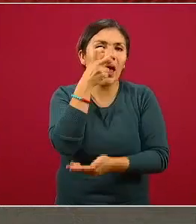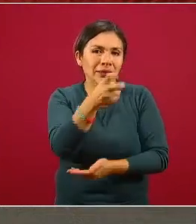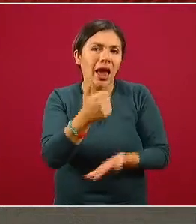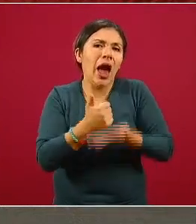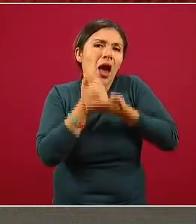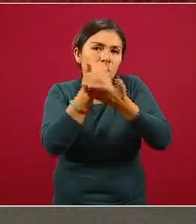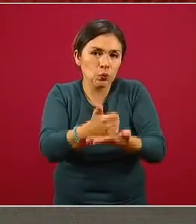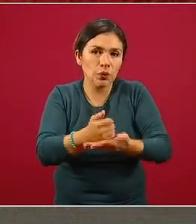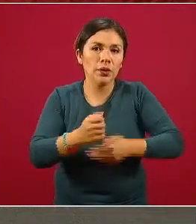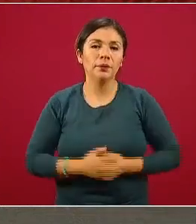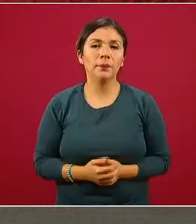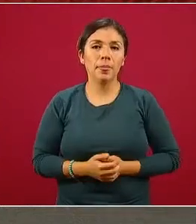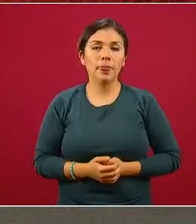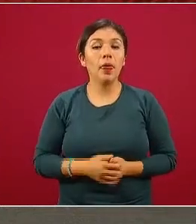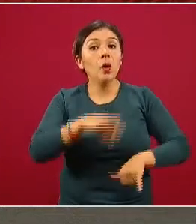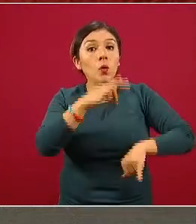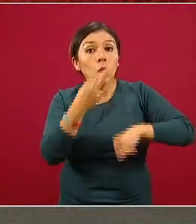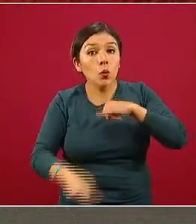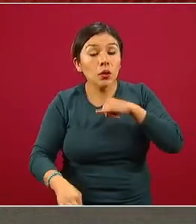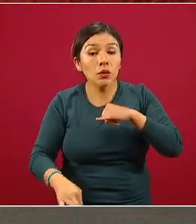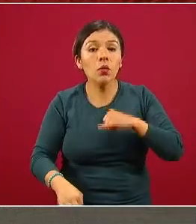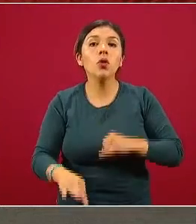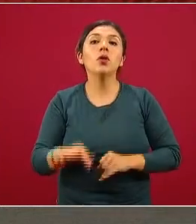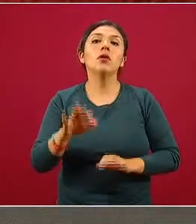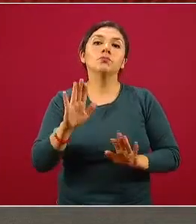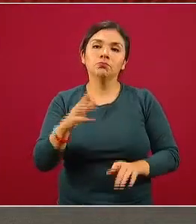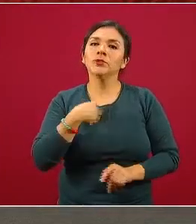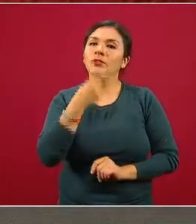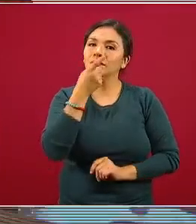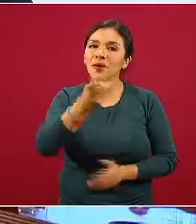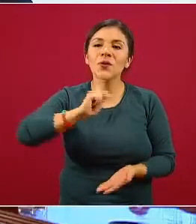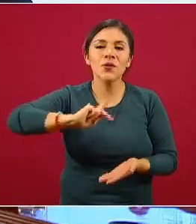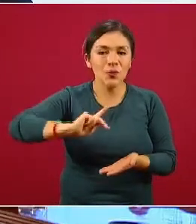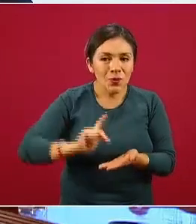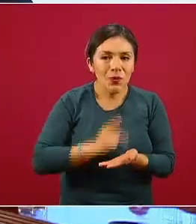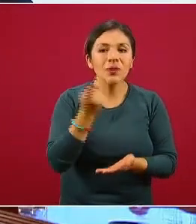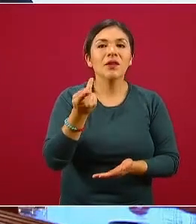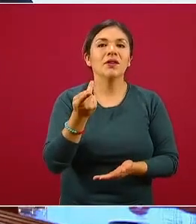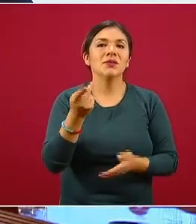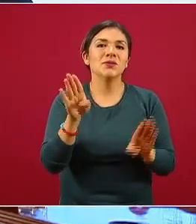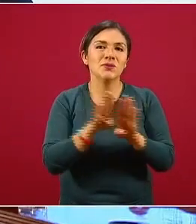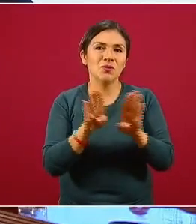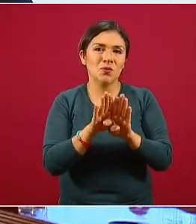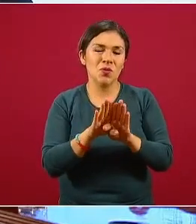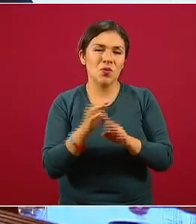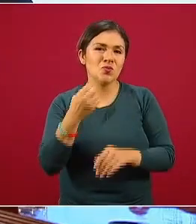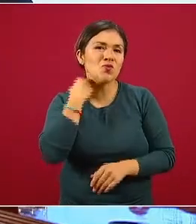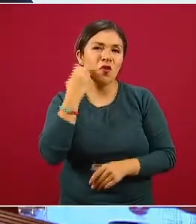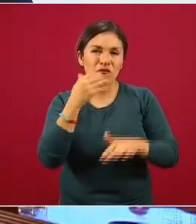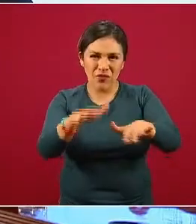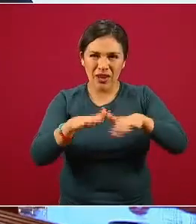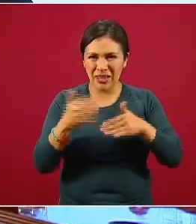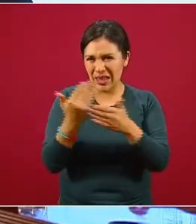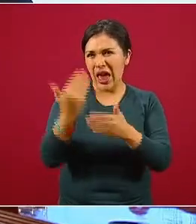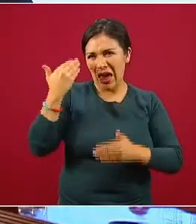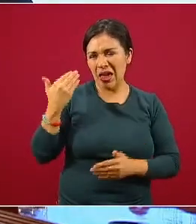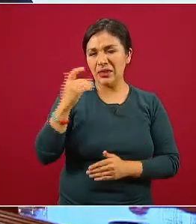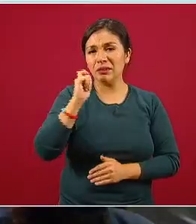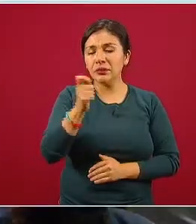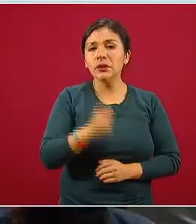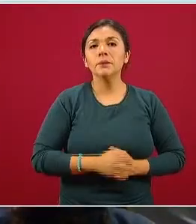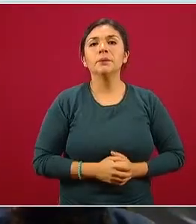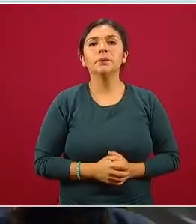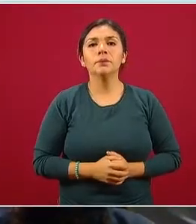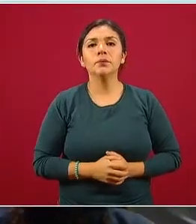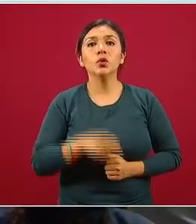servicios. Y finalmente quiero insistir, como mencionamos en la conferencia pasada,